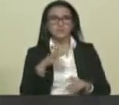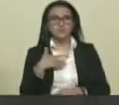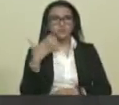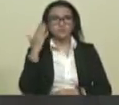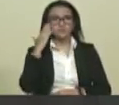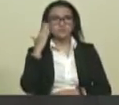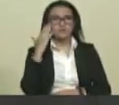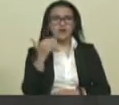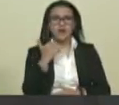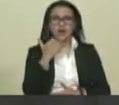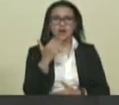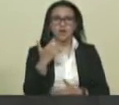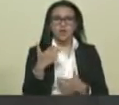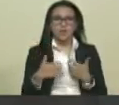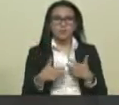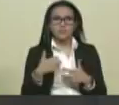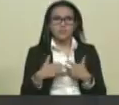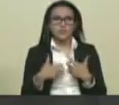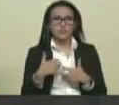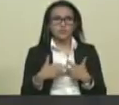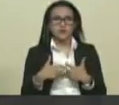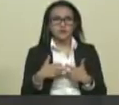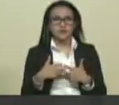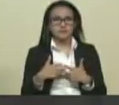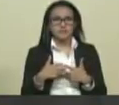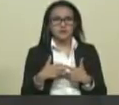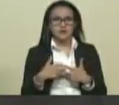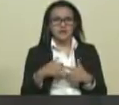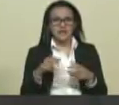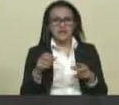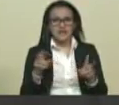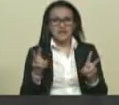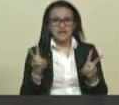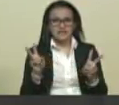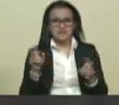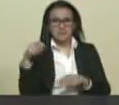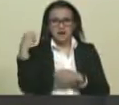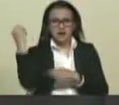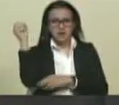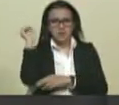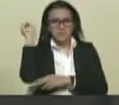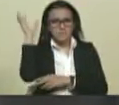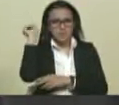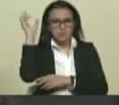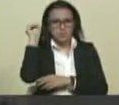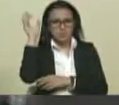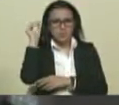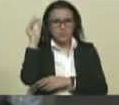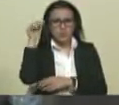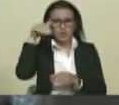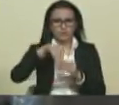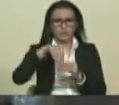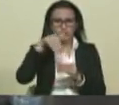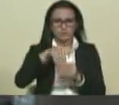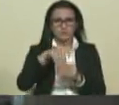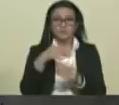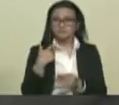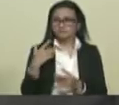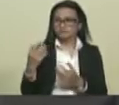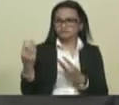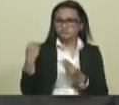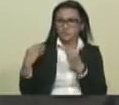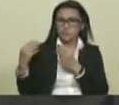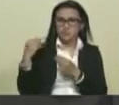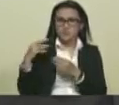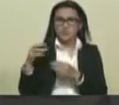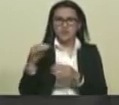hayan tenido algún inconveniente con temas de presencia de campaña electoral cerca de algunos puntos, ya que hubo reportes incluso a través de